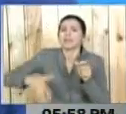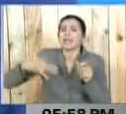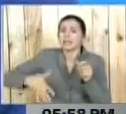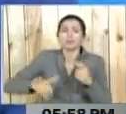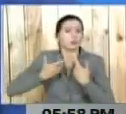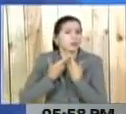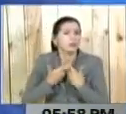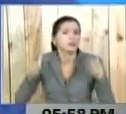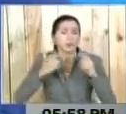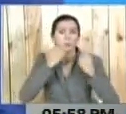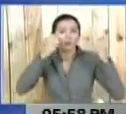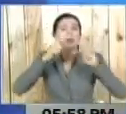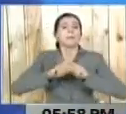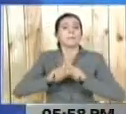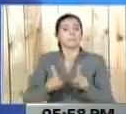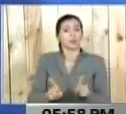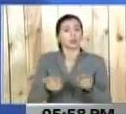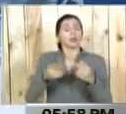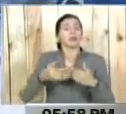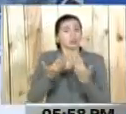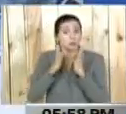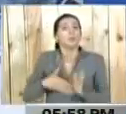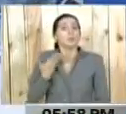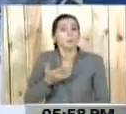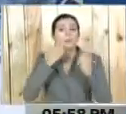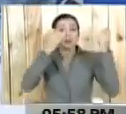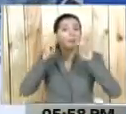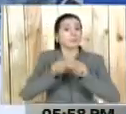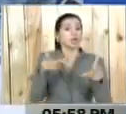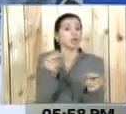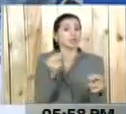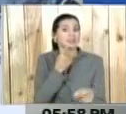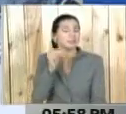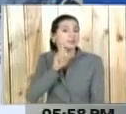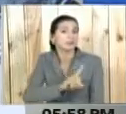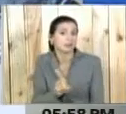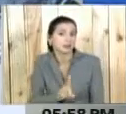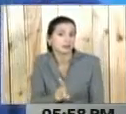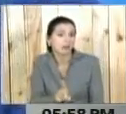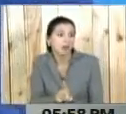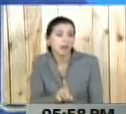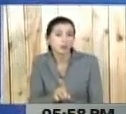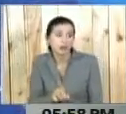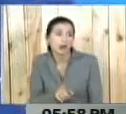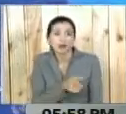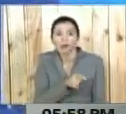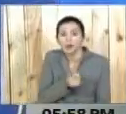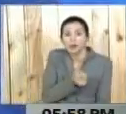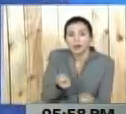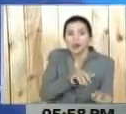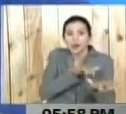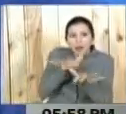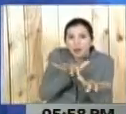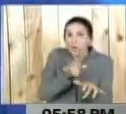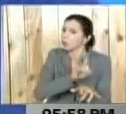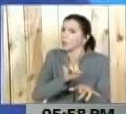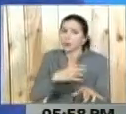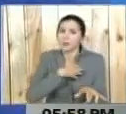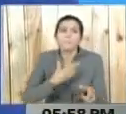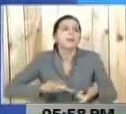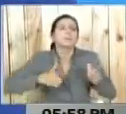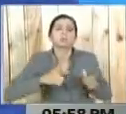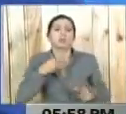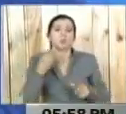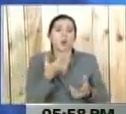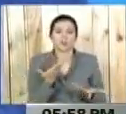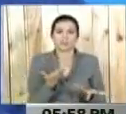la protesta. Ahora, los estudiantes tienen derecho a protestar, a los que no tienen derecho es a mentir y no tienen derecho a dejarse utilizar para fines distintos a la Constitución o